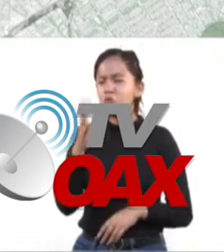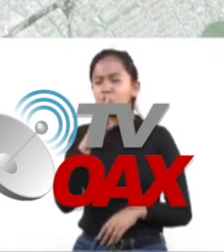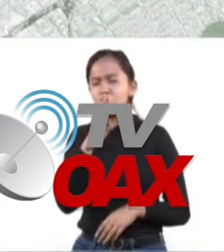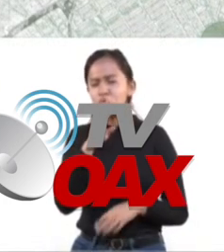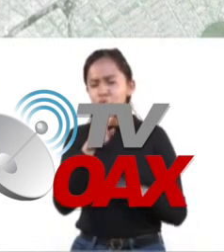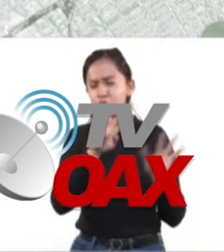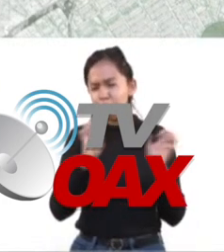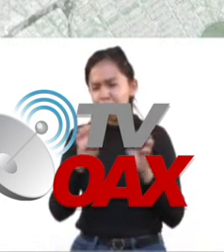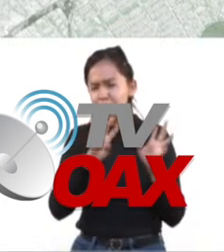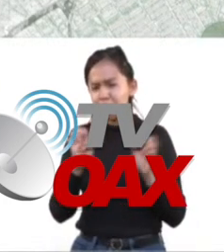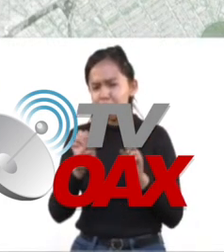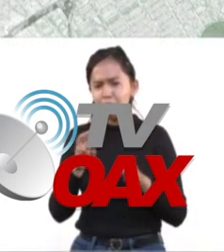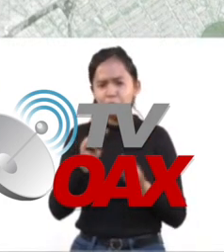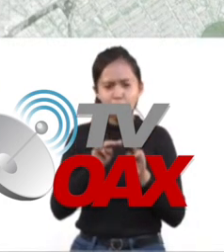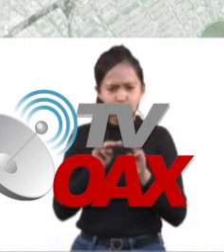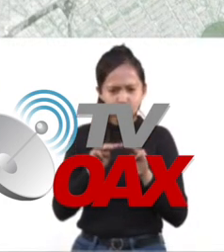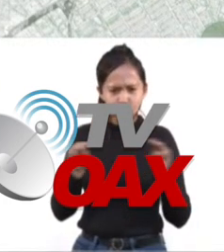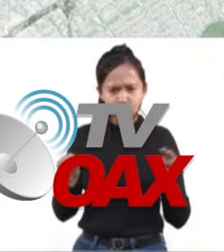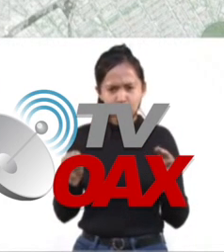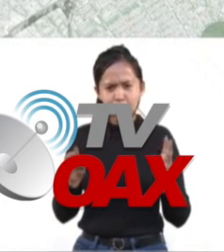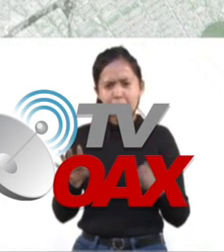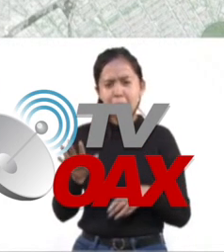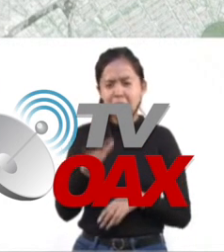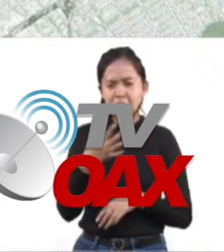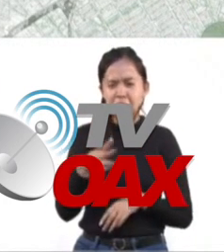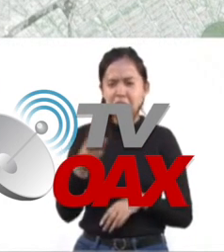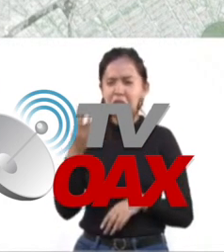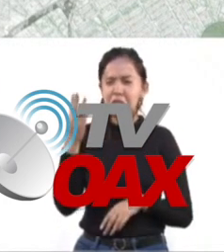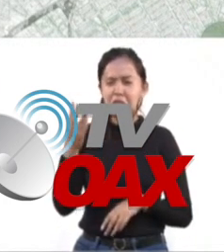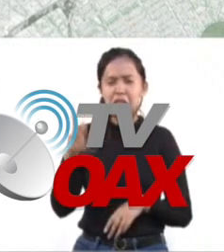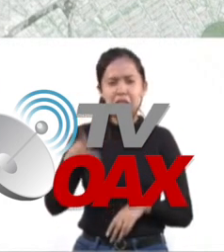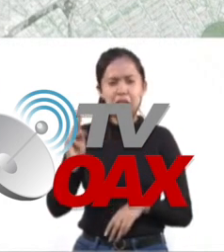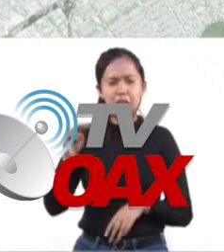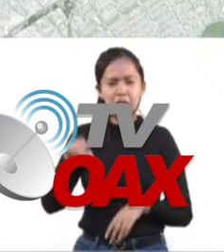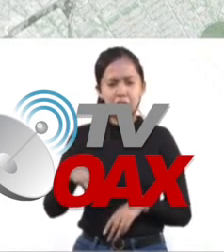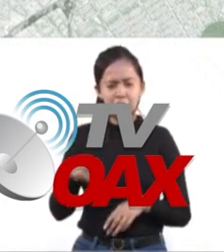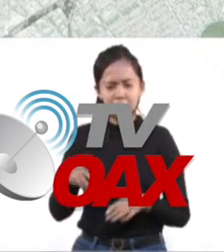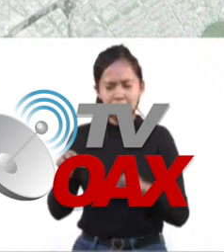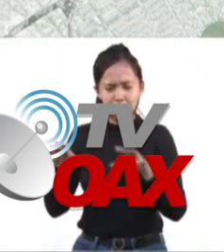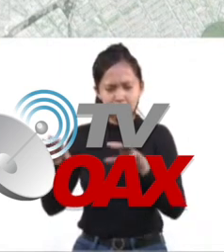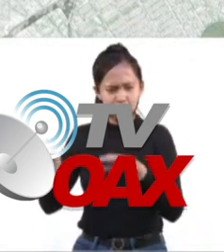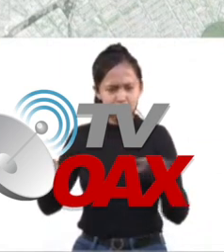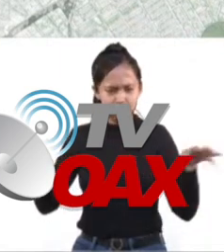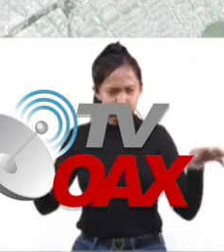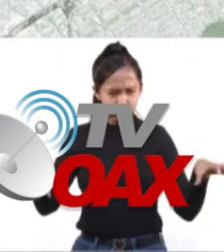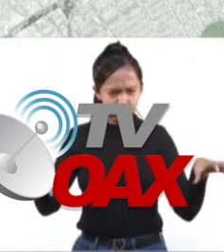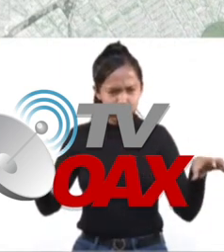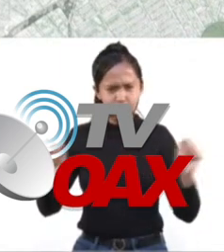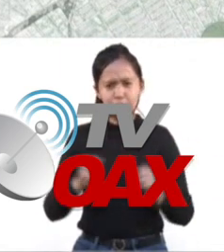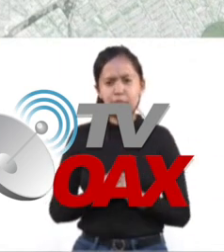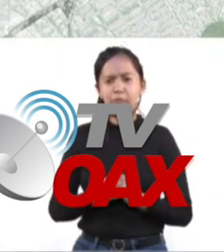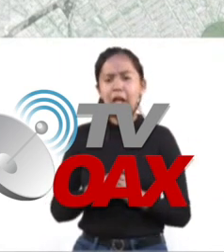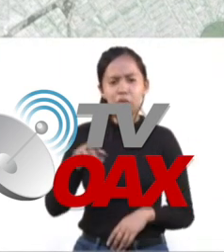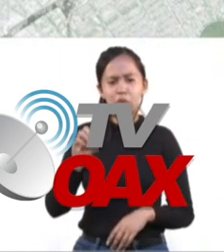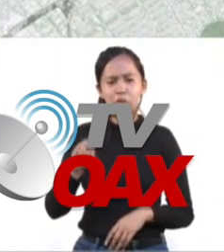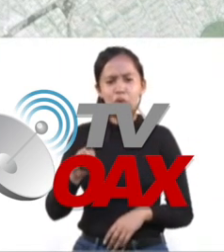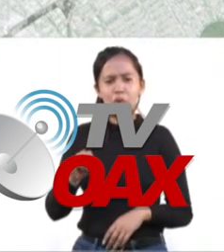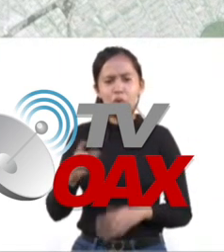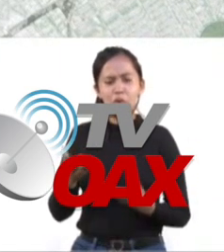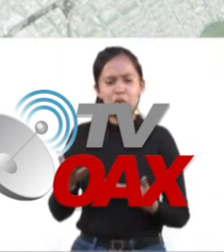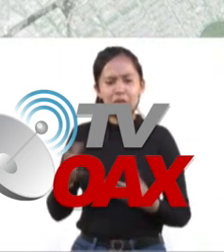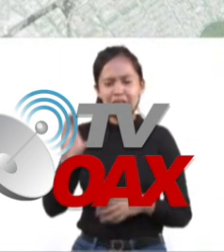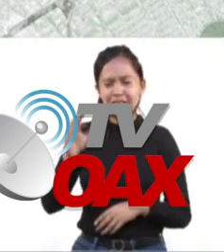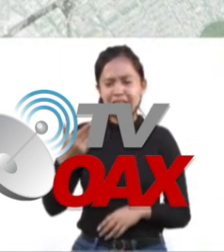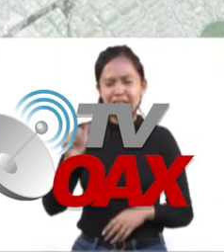metros, que ya serían casi 3 kilómetros de distancia del origen, tendríamos la estación de